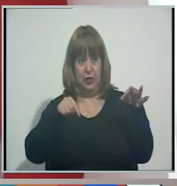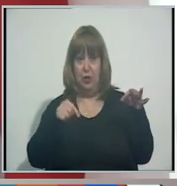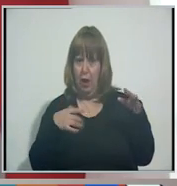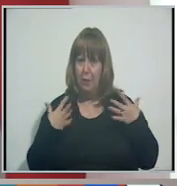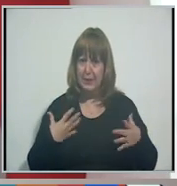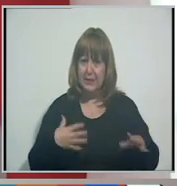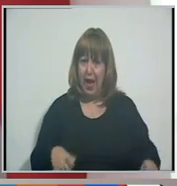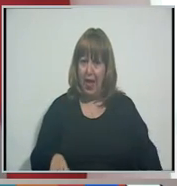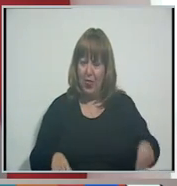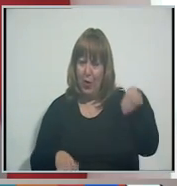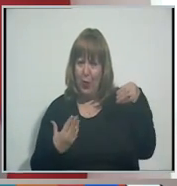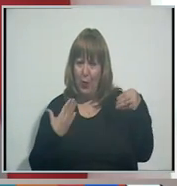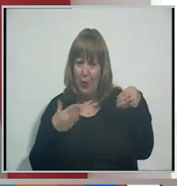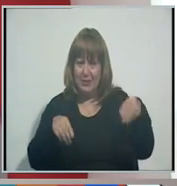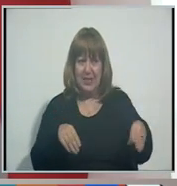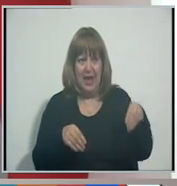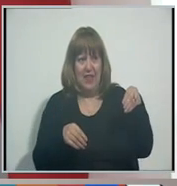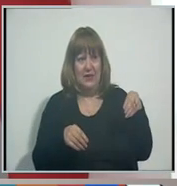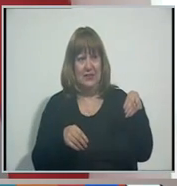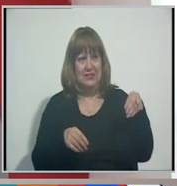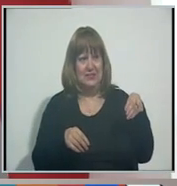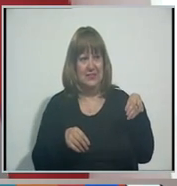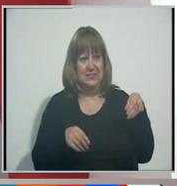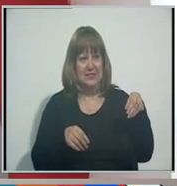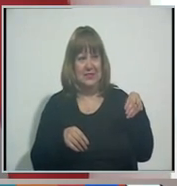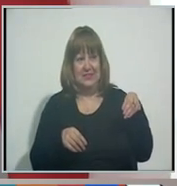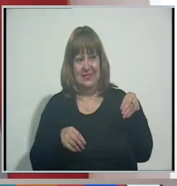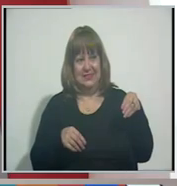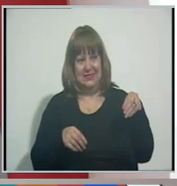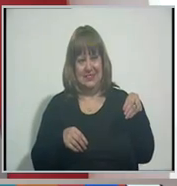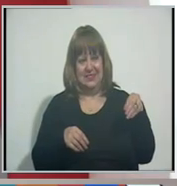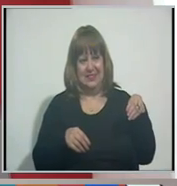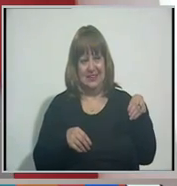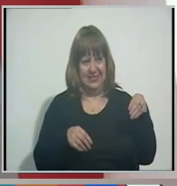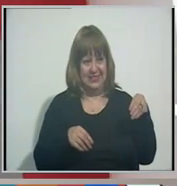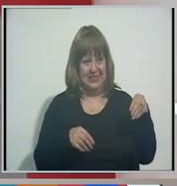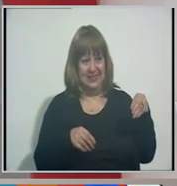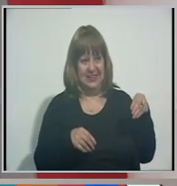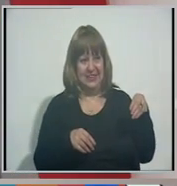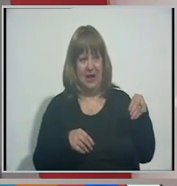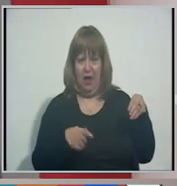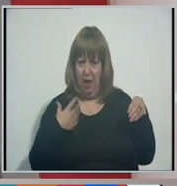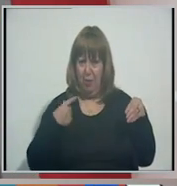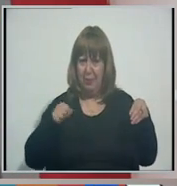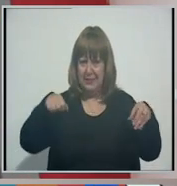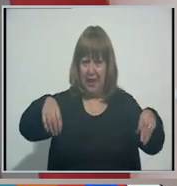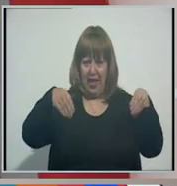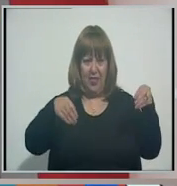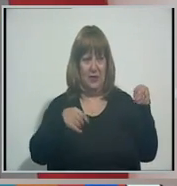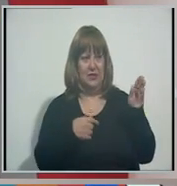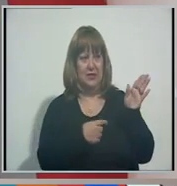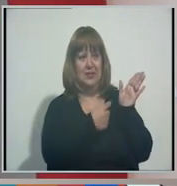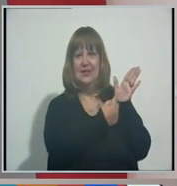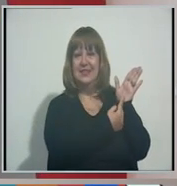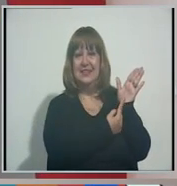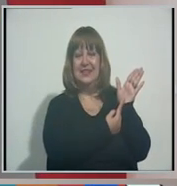escúchame, ¿cómo haces esto todas las mañanas? Y mirá los brazos que tiene. También. Claro, buen punto. Además, motivar, no me lo podía. Además de motivar a los que